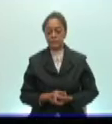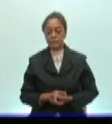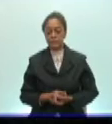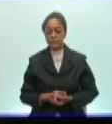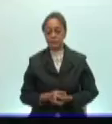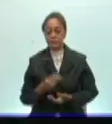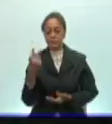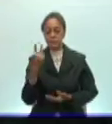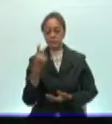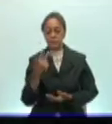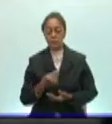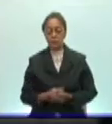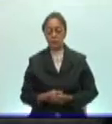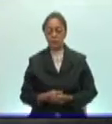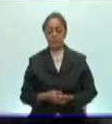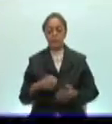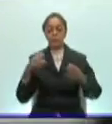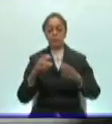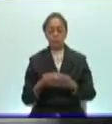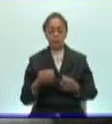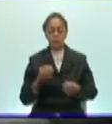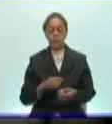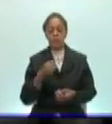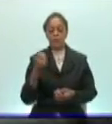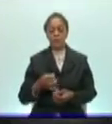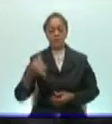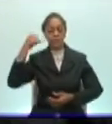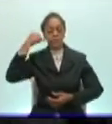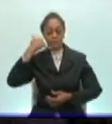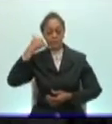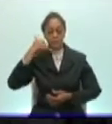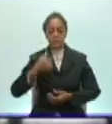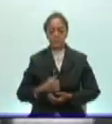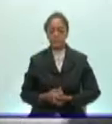2. Compañía Cubana de Teléfonos.